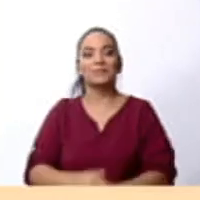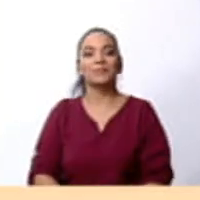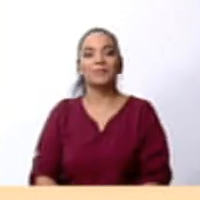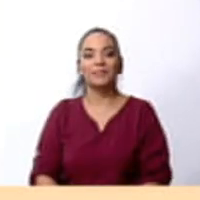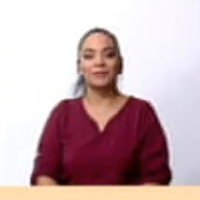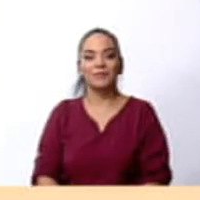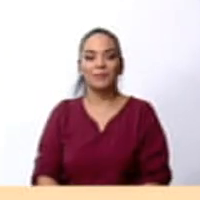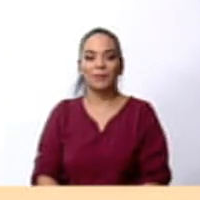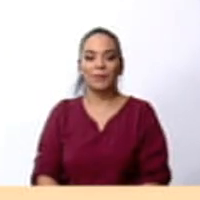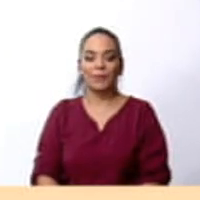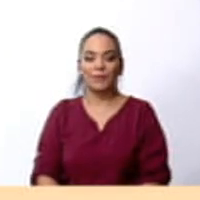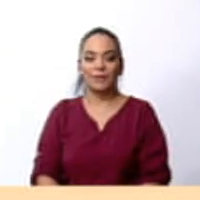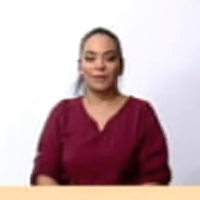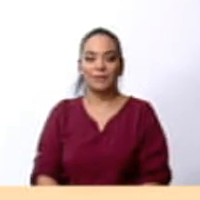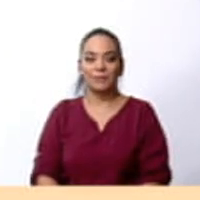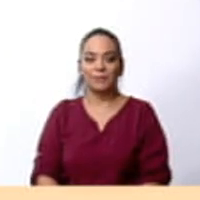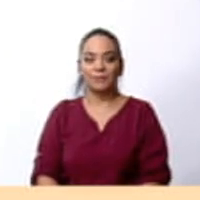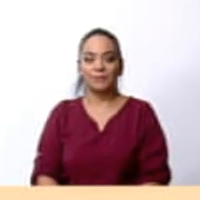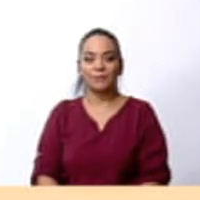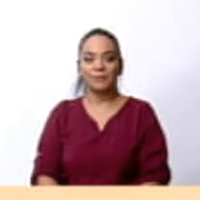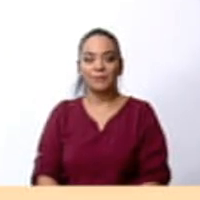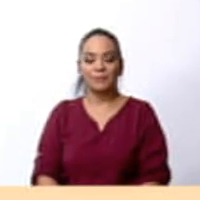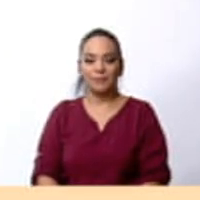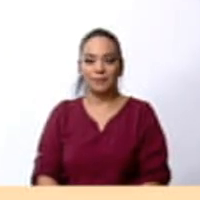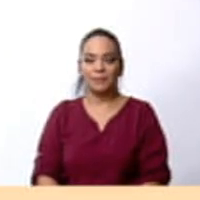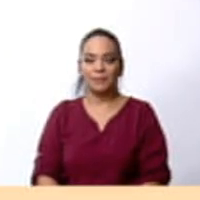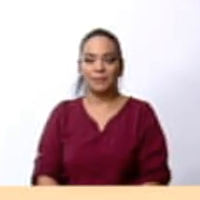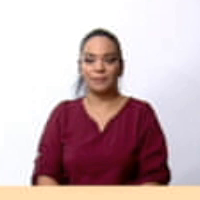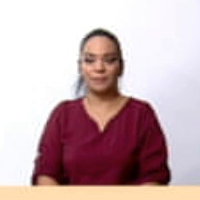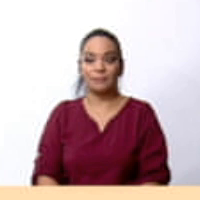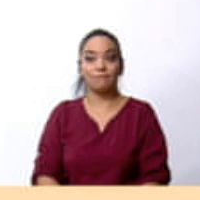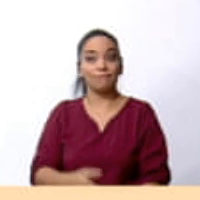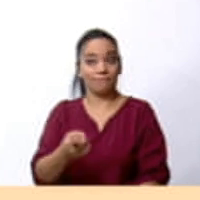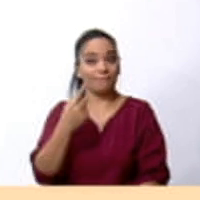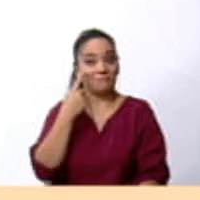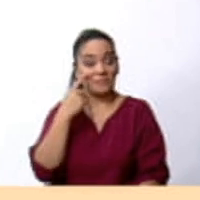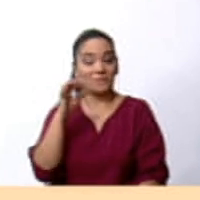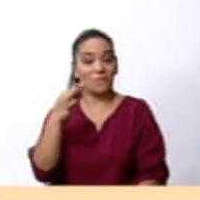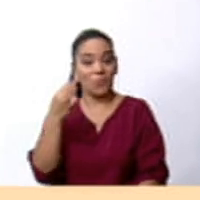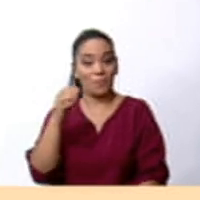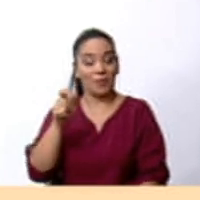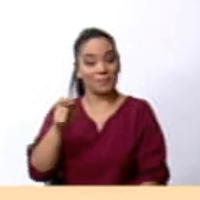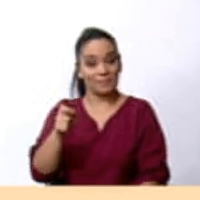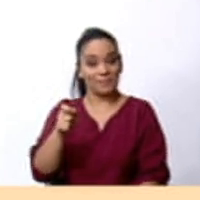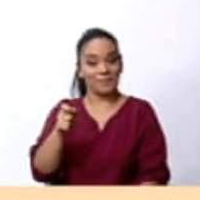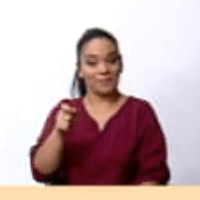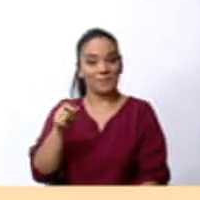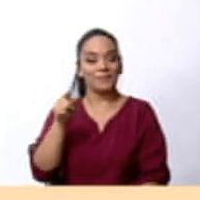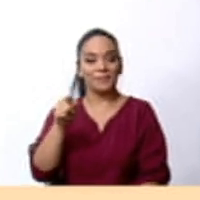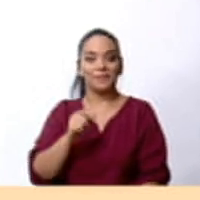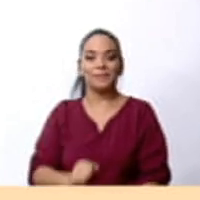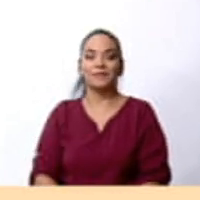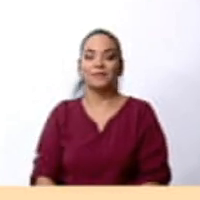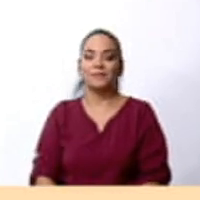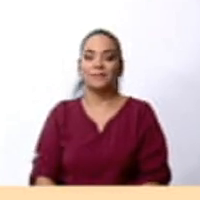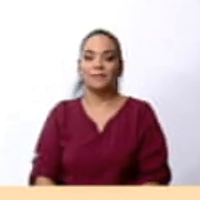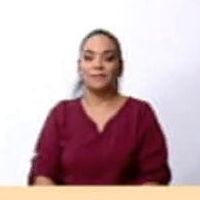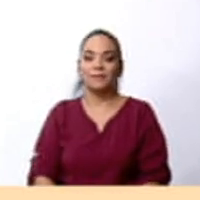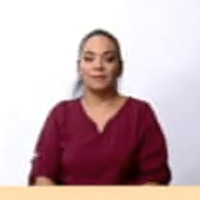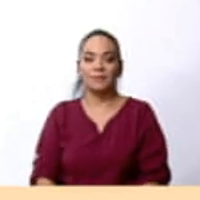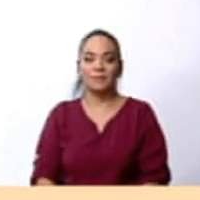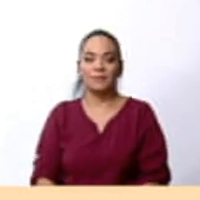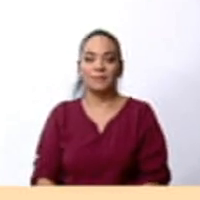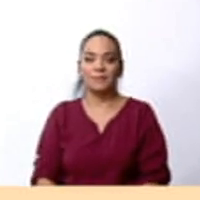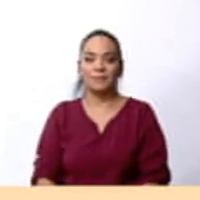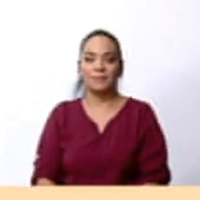continuación. Forma de sostener el lápiz Ya ahí vamos a ver esta forma de sostener lápiz